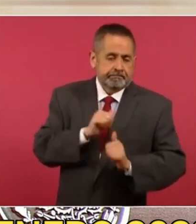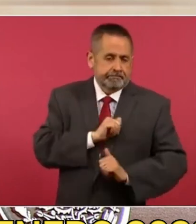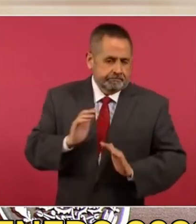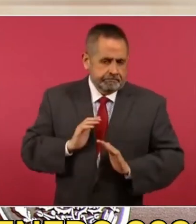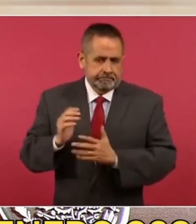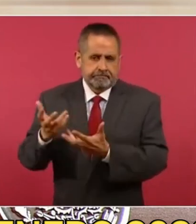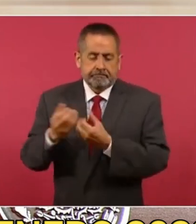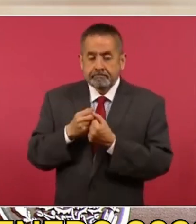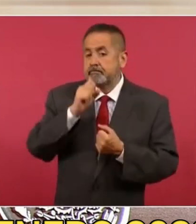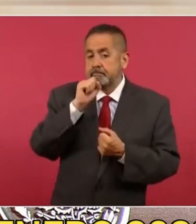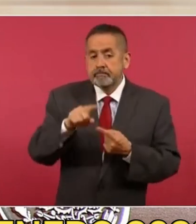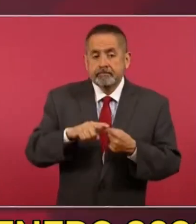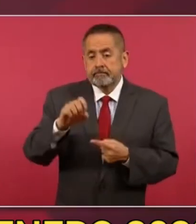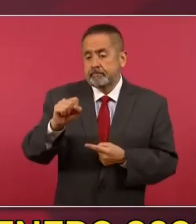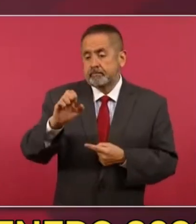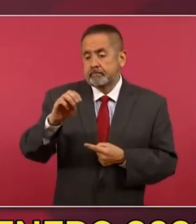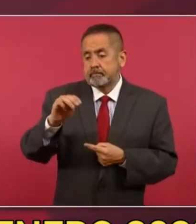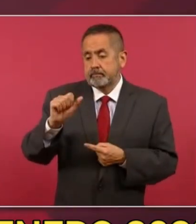y nos ayuda Marina.